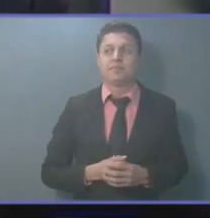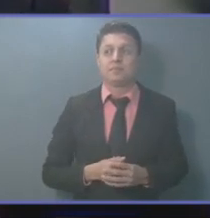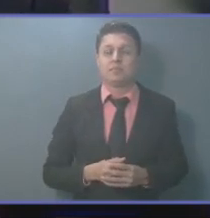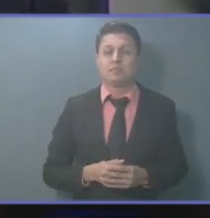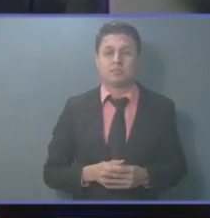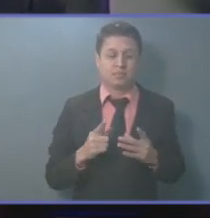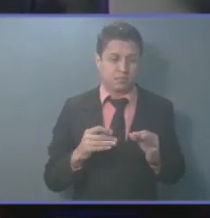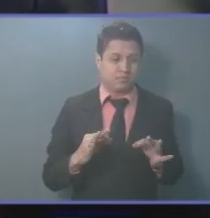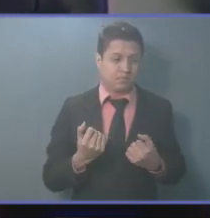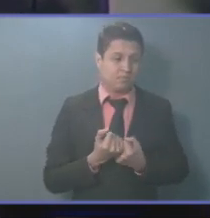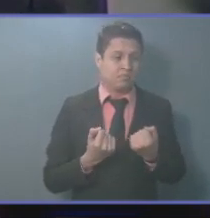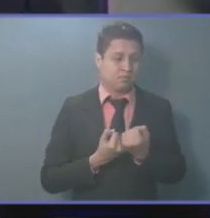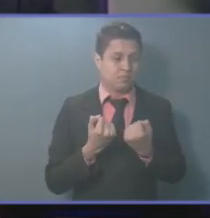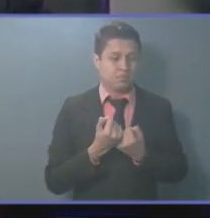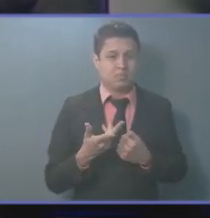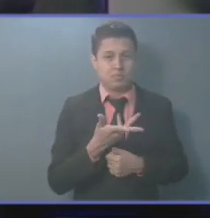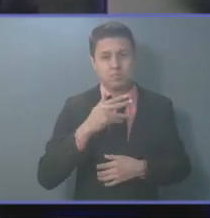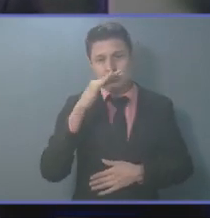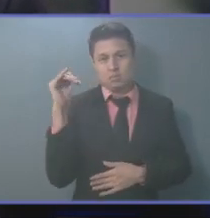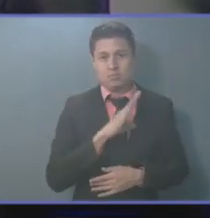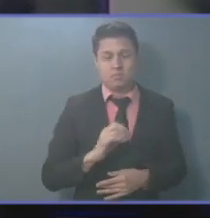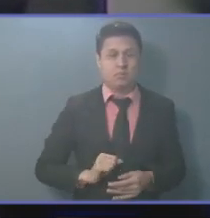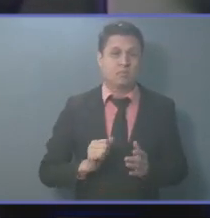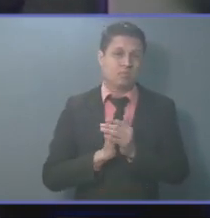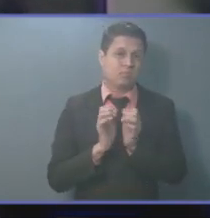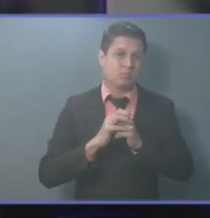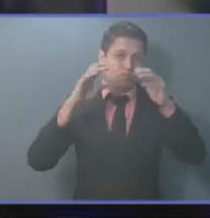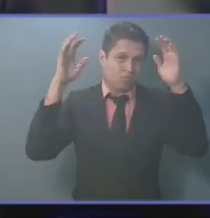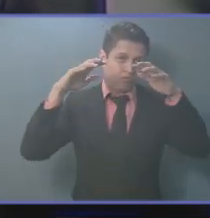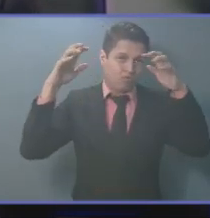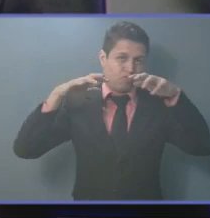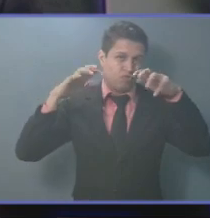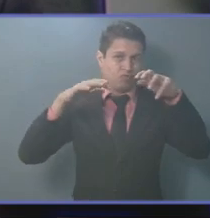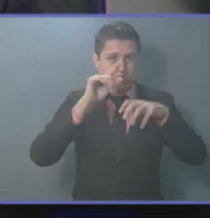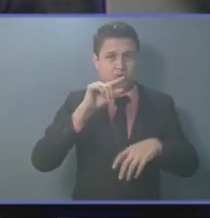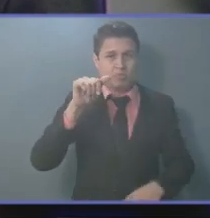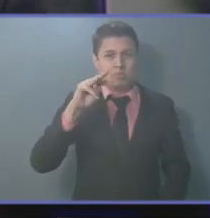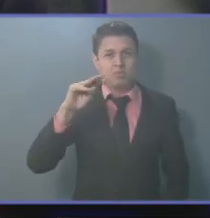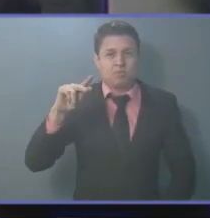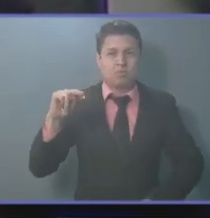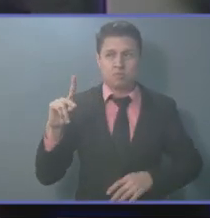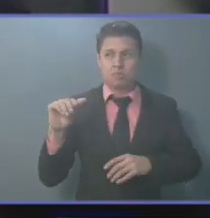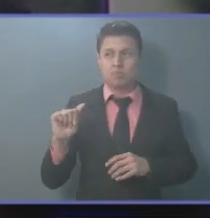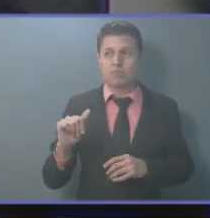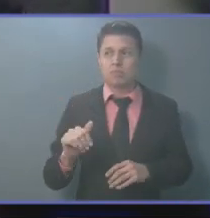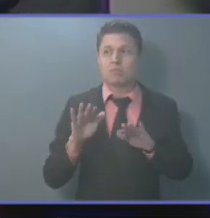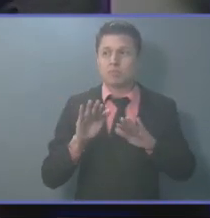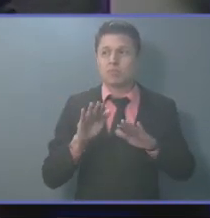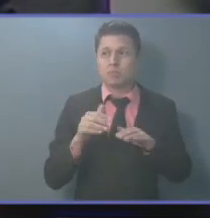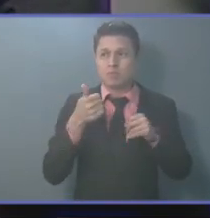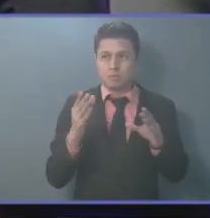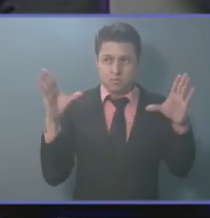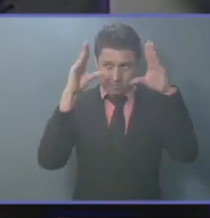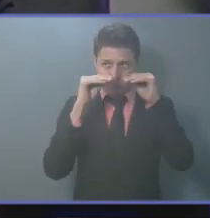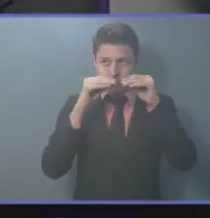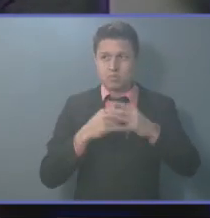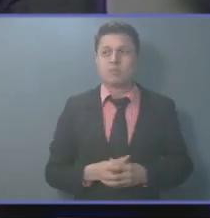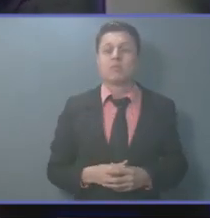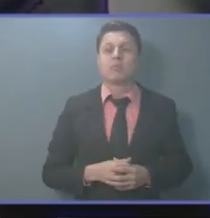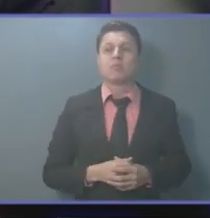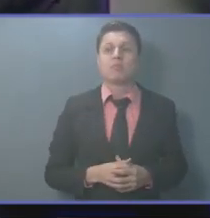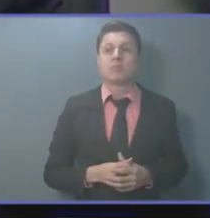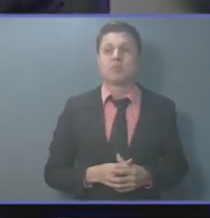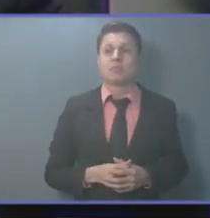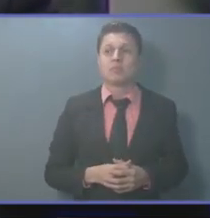por los daños colaterales de esta tormenta Amanda. Muchas gracias, pasen muy buenas noches. Tiene la